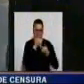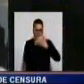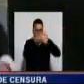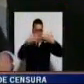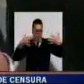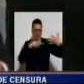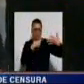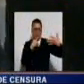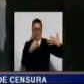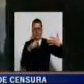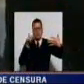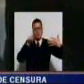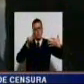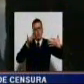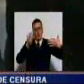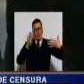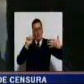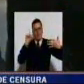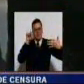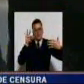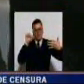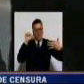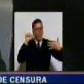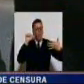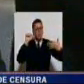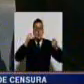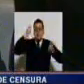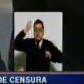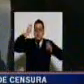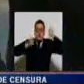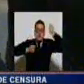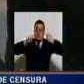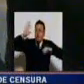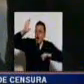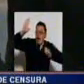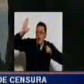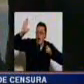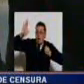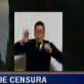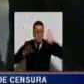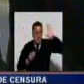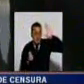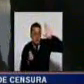uno. Estamos hablando de cosas muy graves, señor ministro.